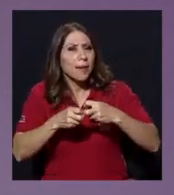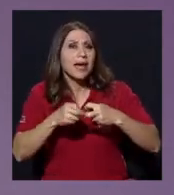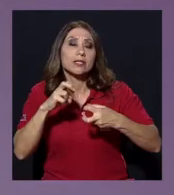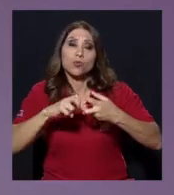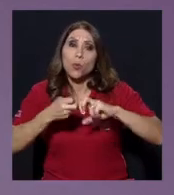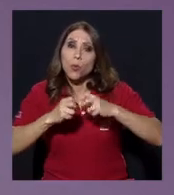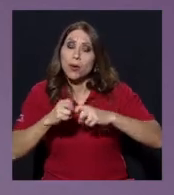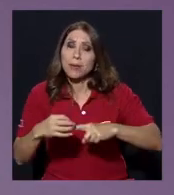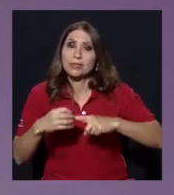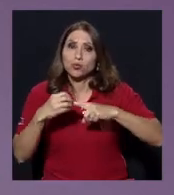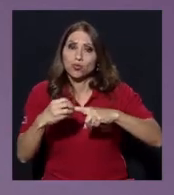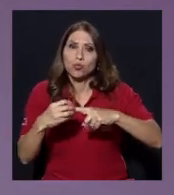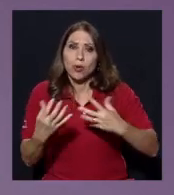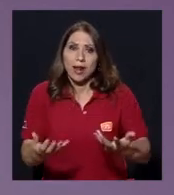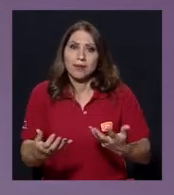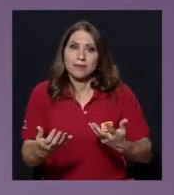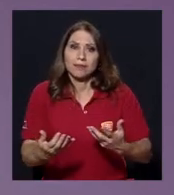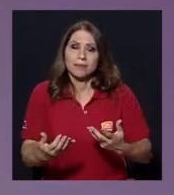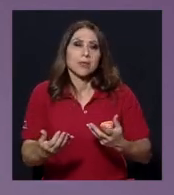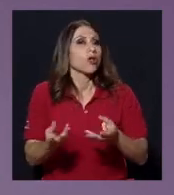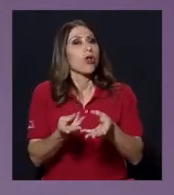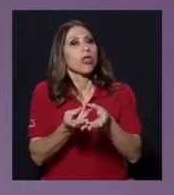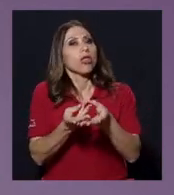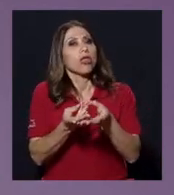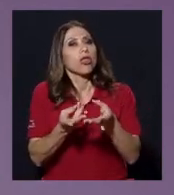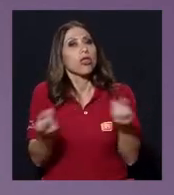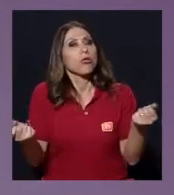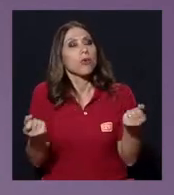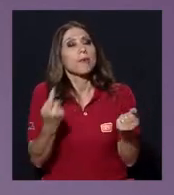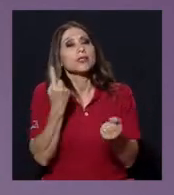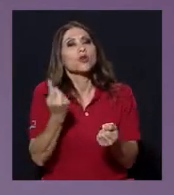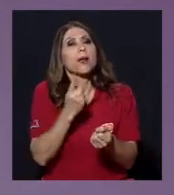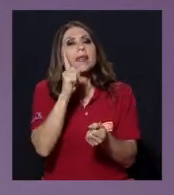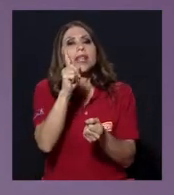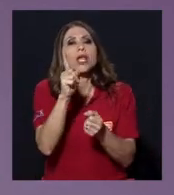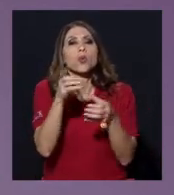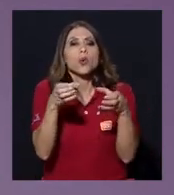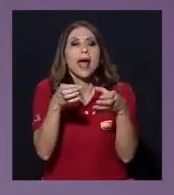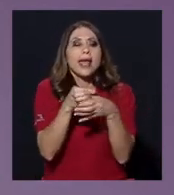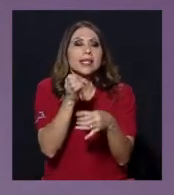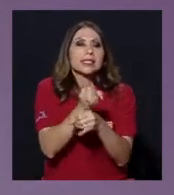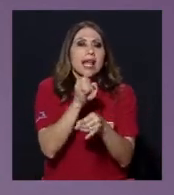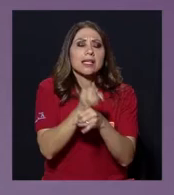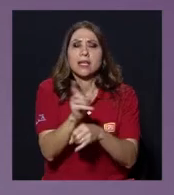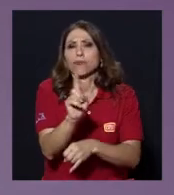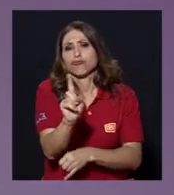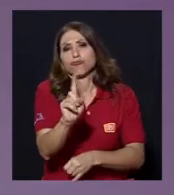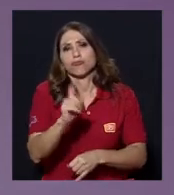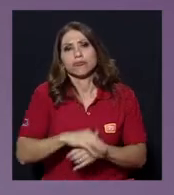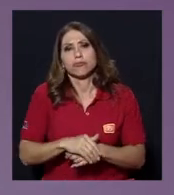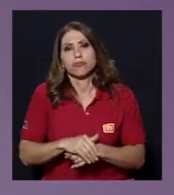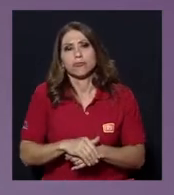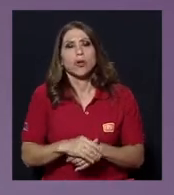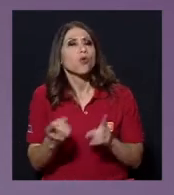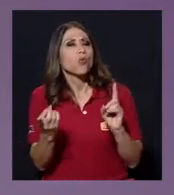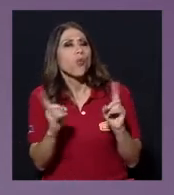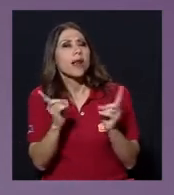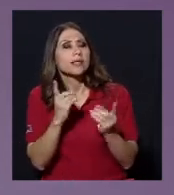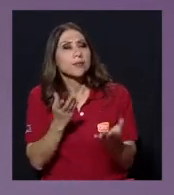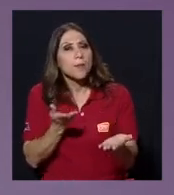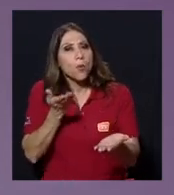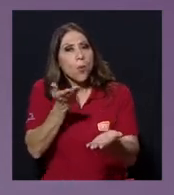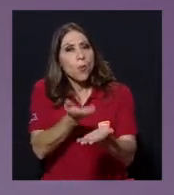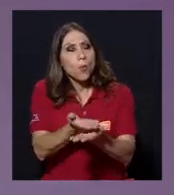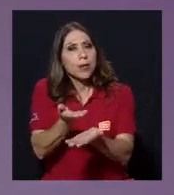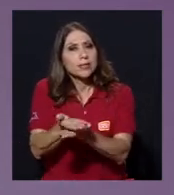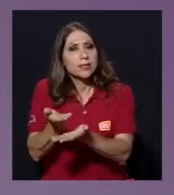Ese problema es estructural, ese problema no se resuelve en una sola instancia. ¿Cuáles son las